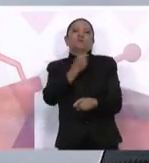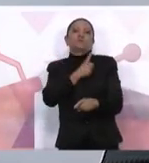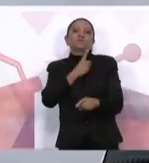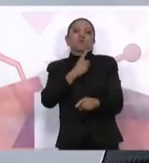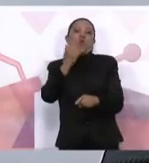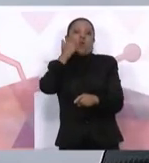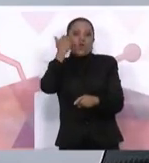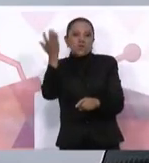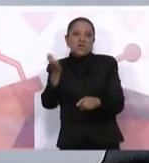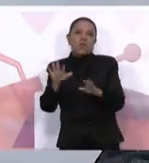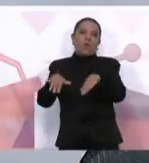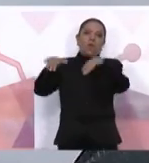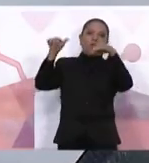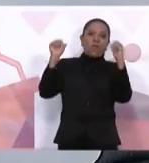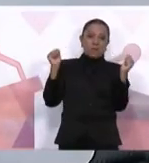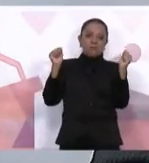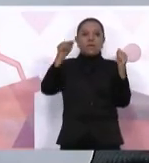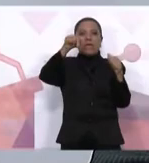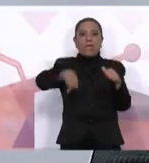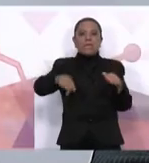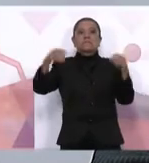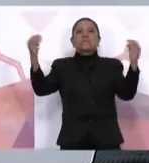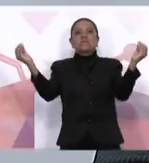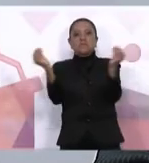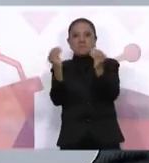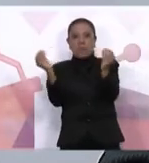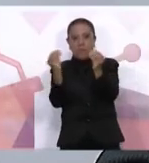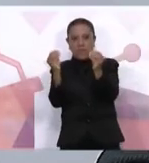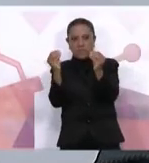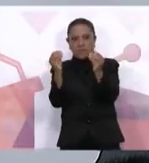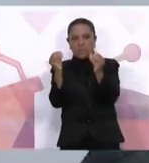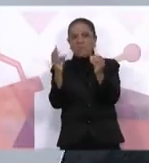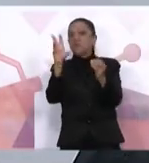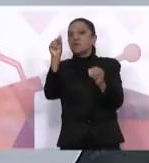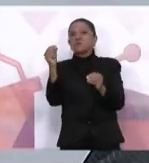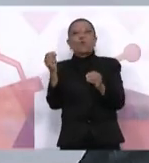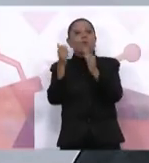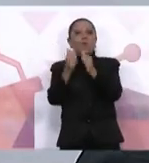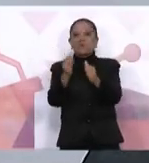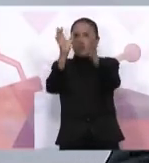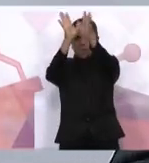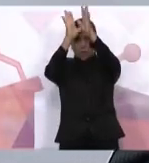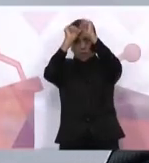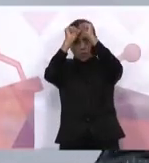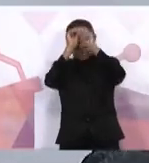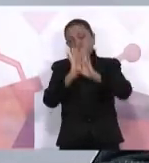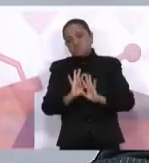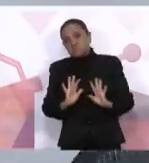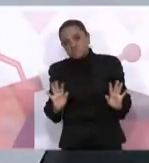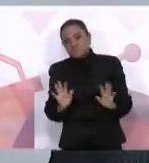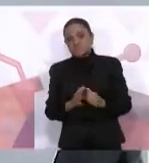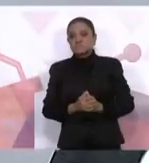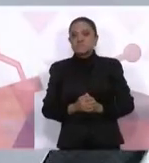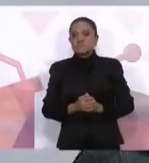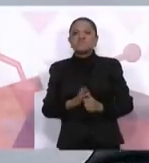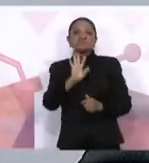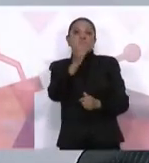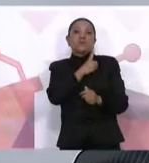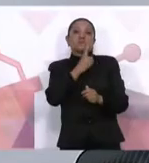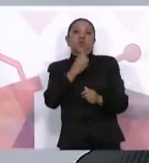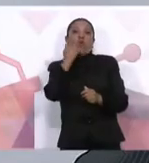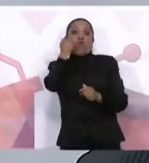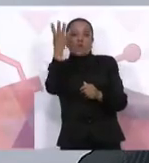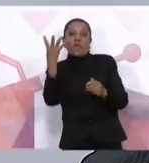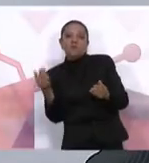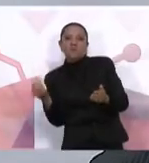tenemos como moderadores no nos quedan más que ajustar el foro el formato el modelo y continuar adelante